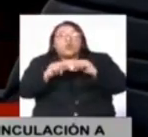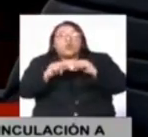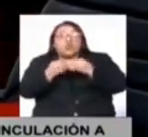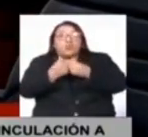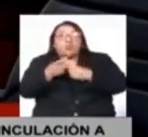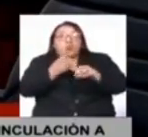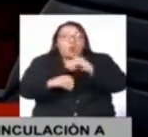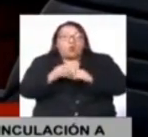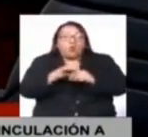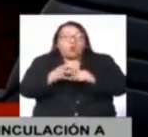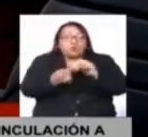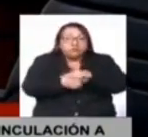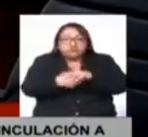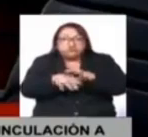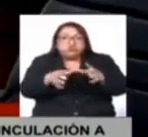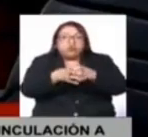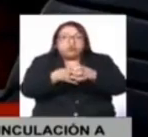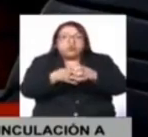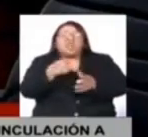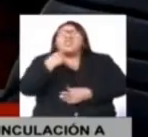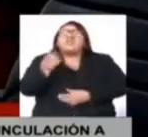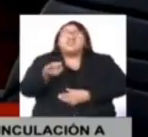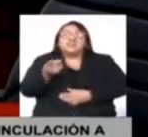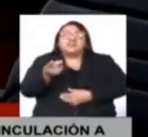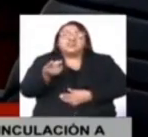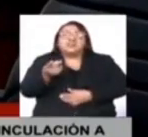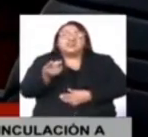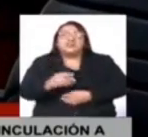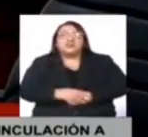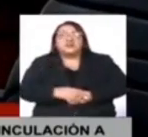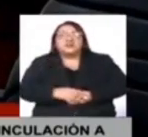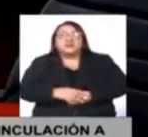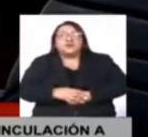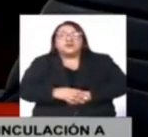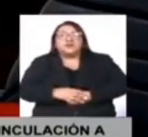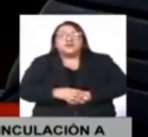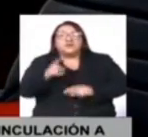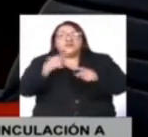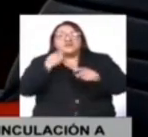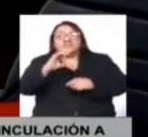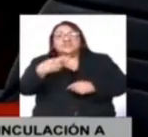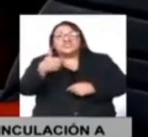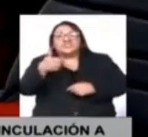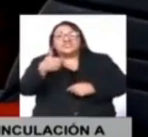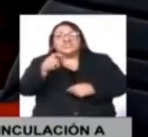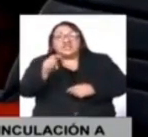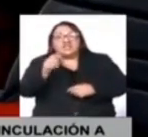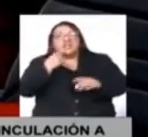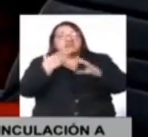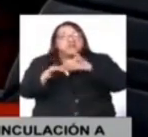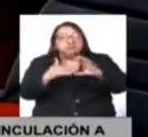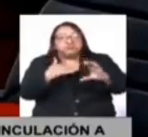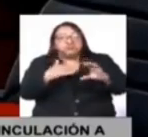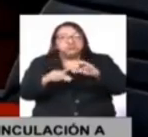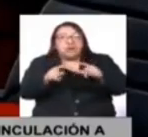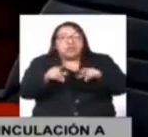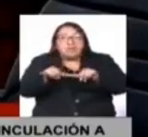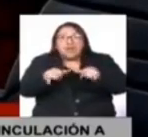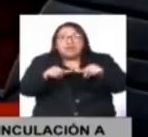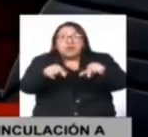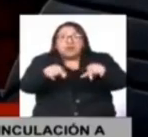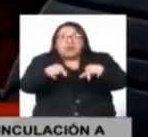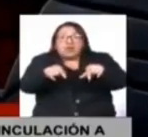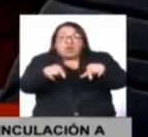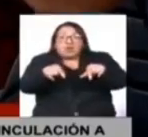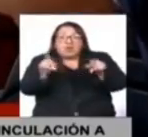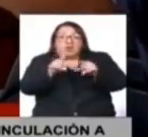recién están en la etapa de recolección de información. Y entonces no es bueno que